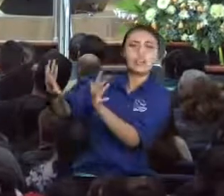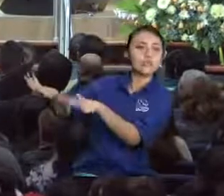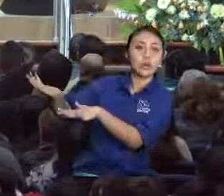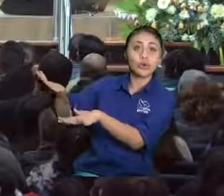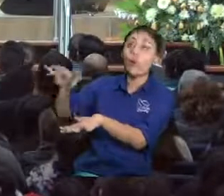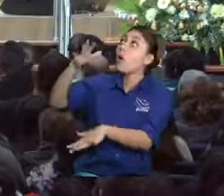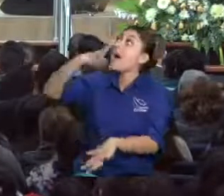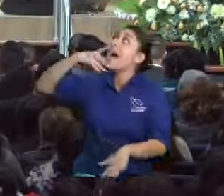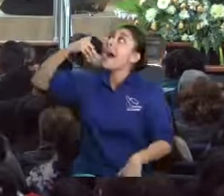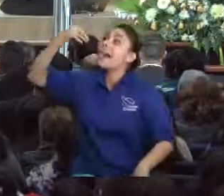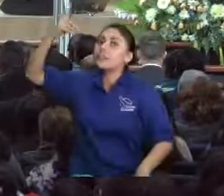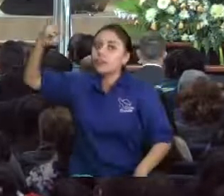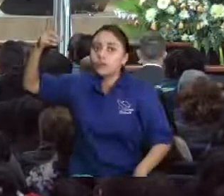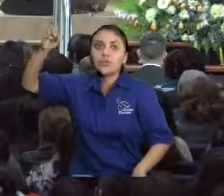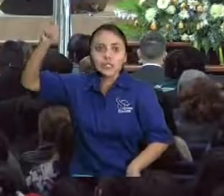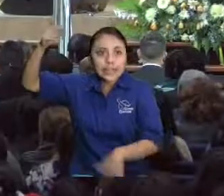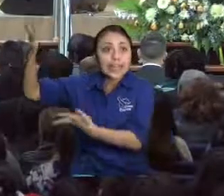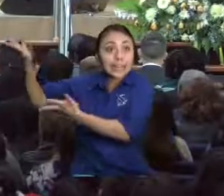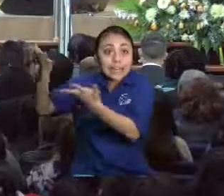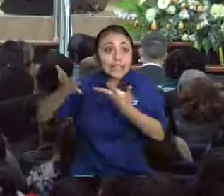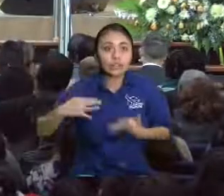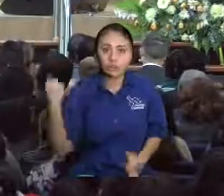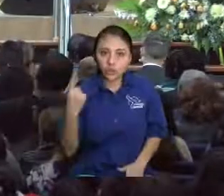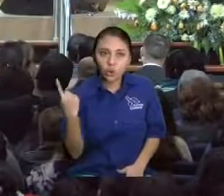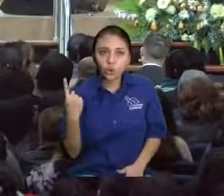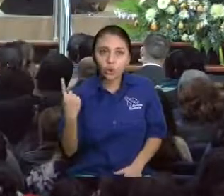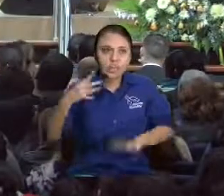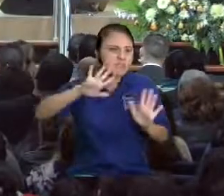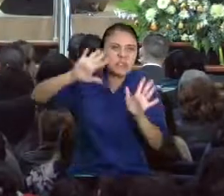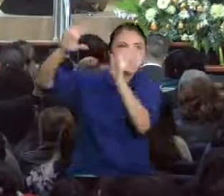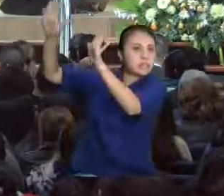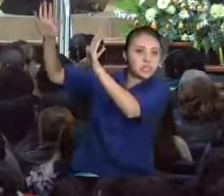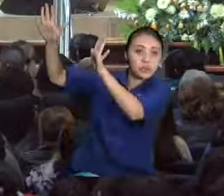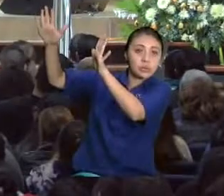hizo y menospreció a la roca de su salvación.